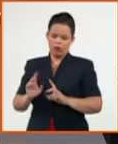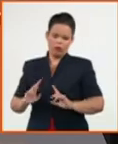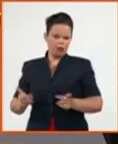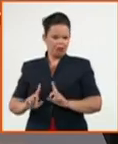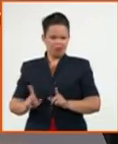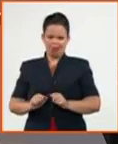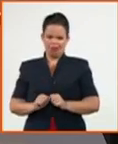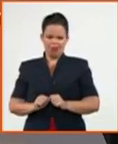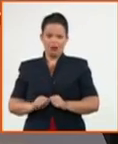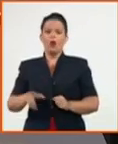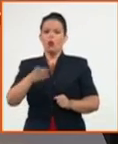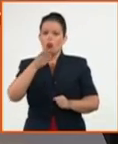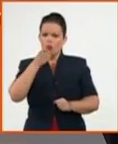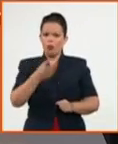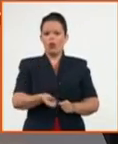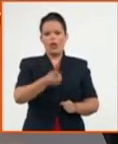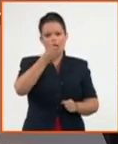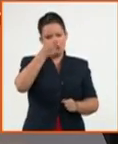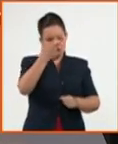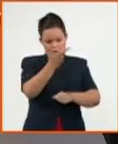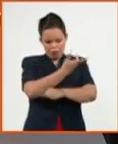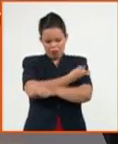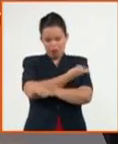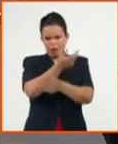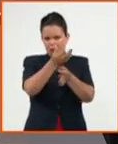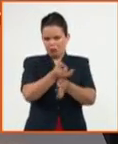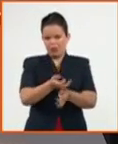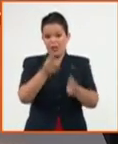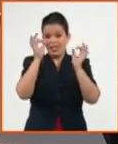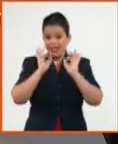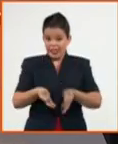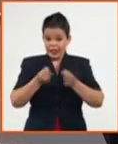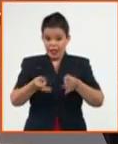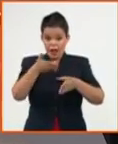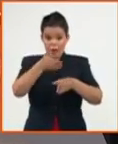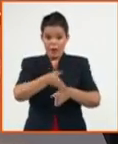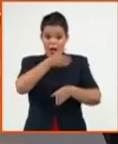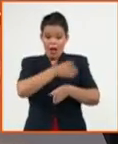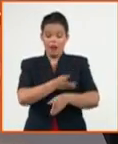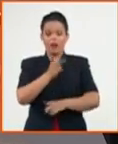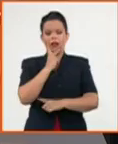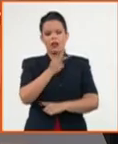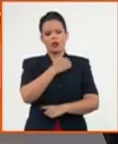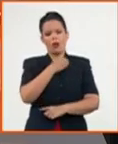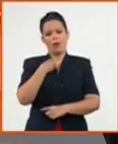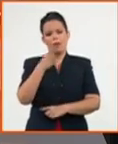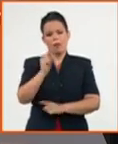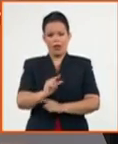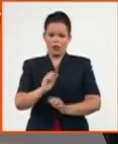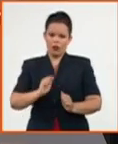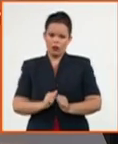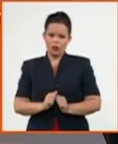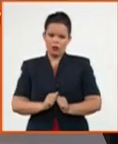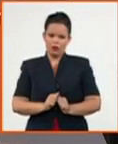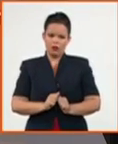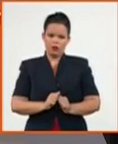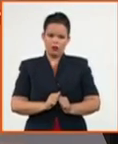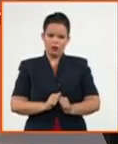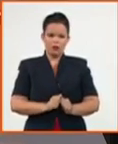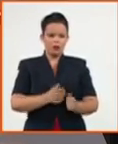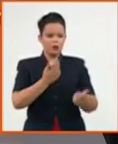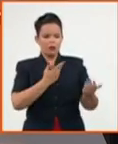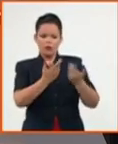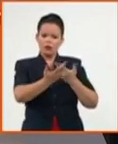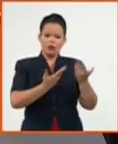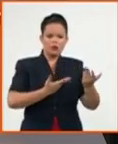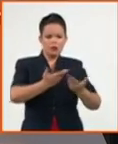del estado de salud del niño en evaluación inicial y por supuesto a partir de esto porque no se toma la decisión de la vacunación pero nada